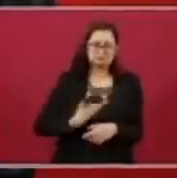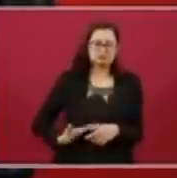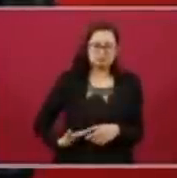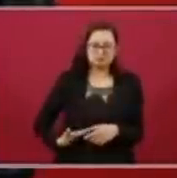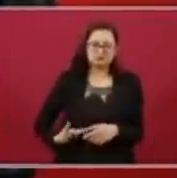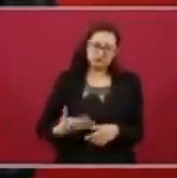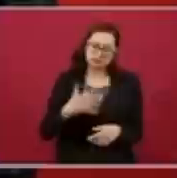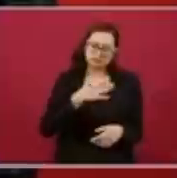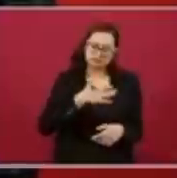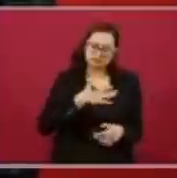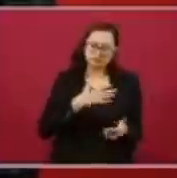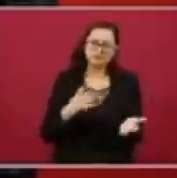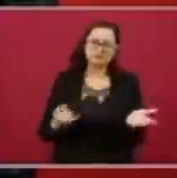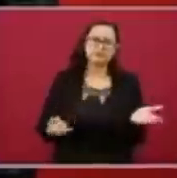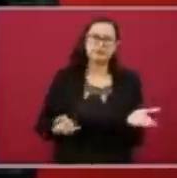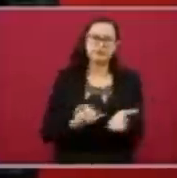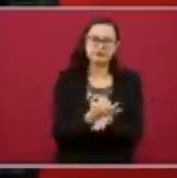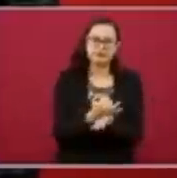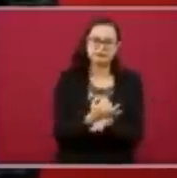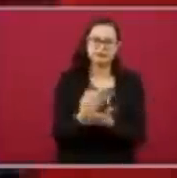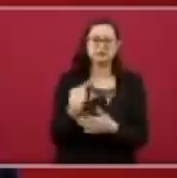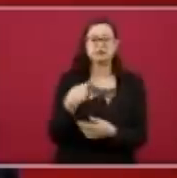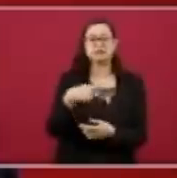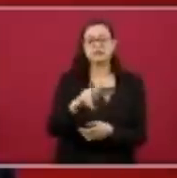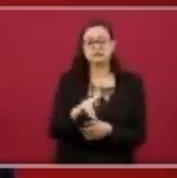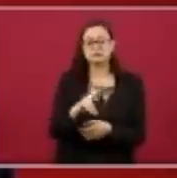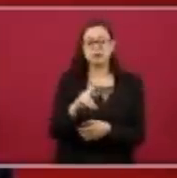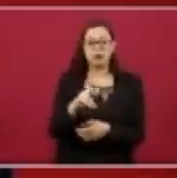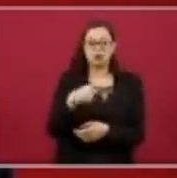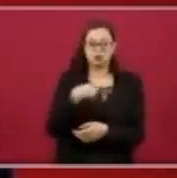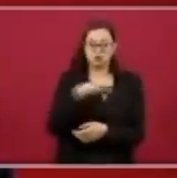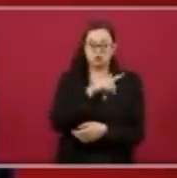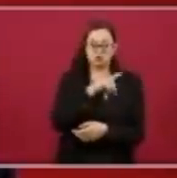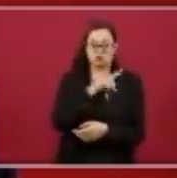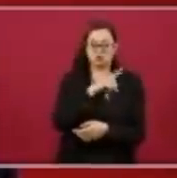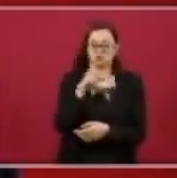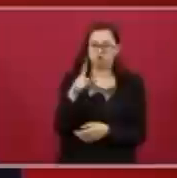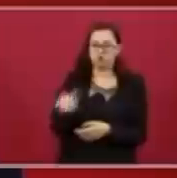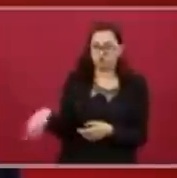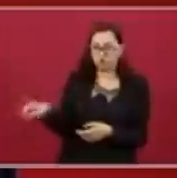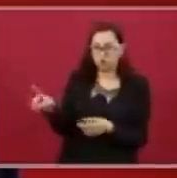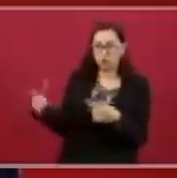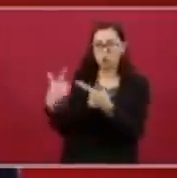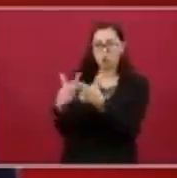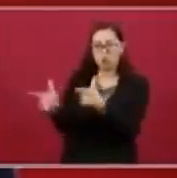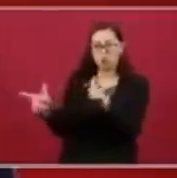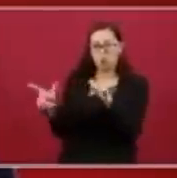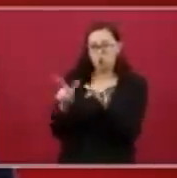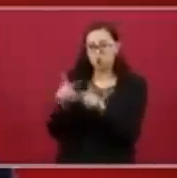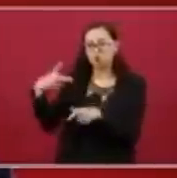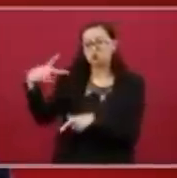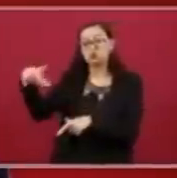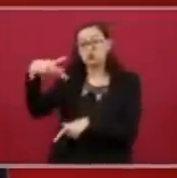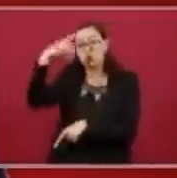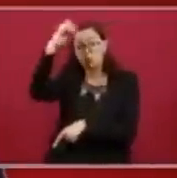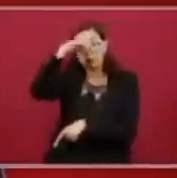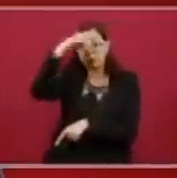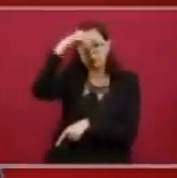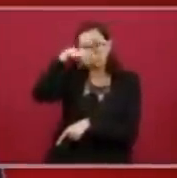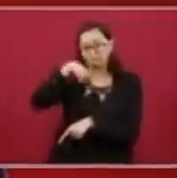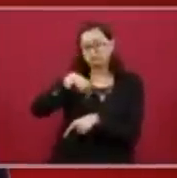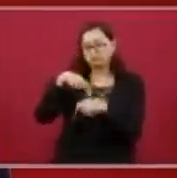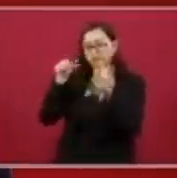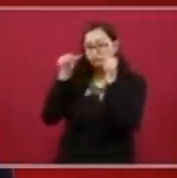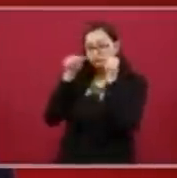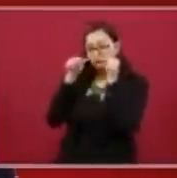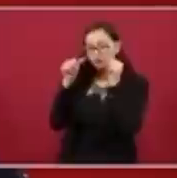la opinión del grupo que nos ha estado ayudando en todo este proceso, el